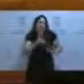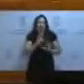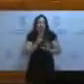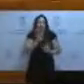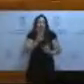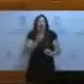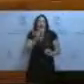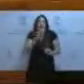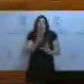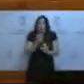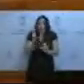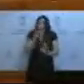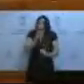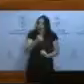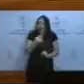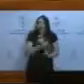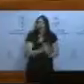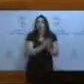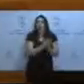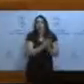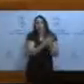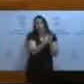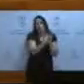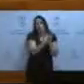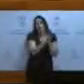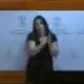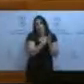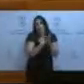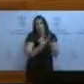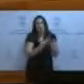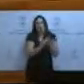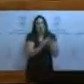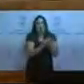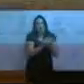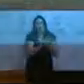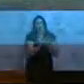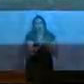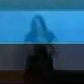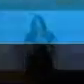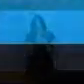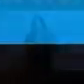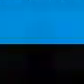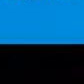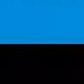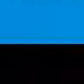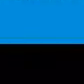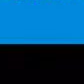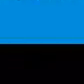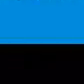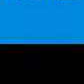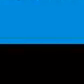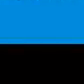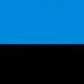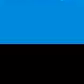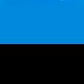si lo tenemos, le rogaría, me lo proporcionara, lo pediré por el conducto adecuado. Gracias, señor de Rueda, pero el tiempo.